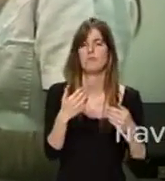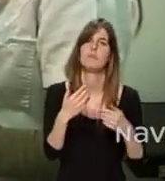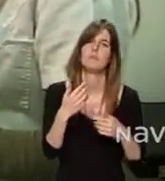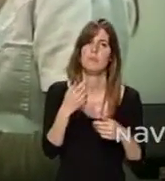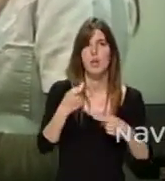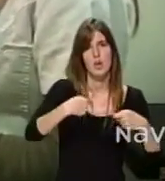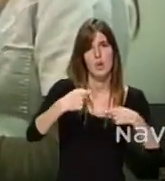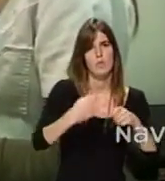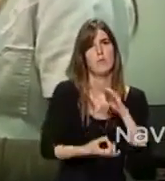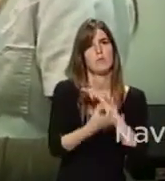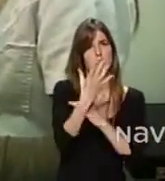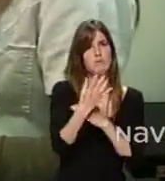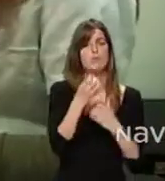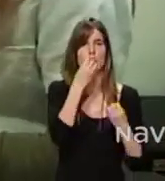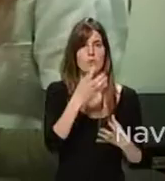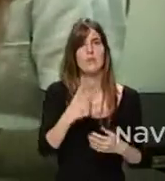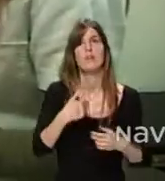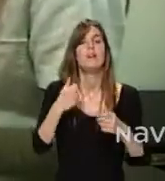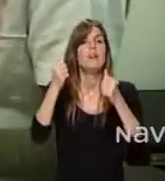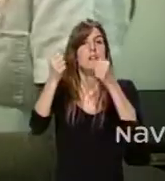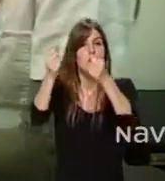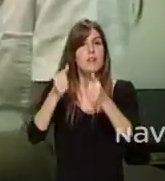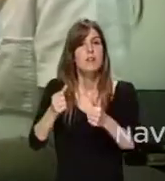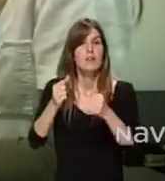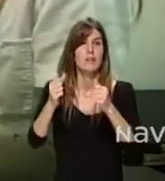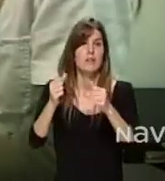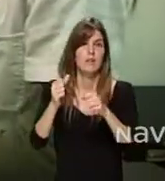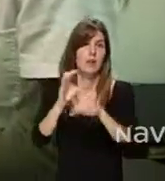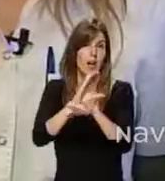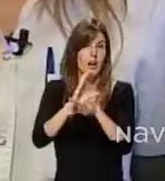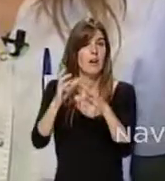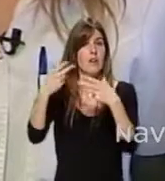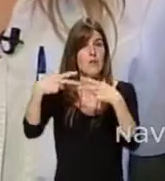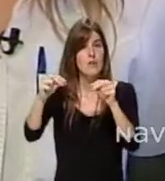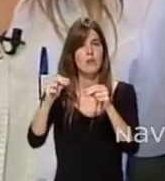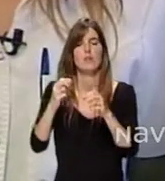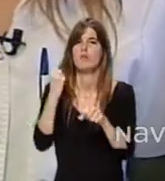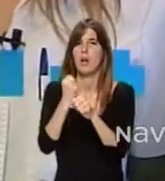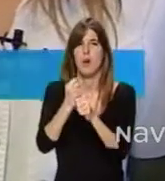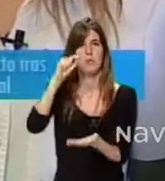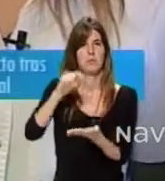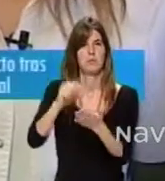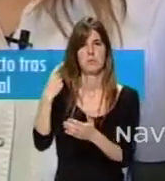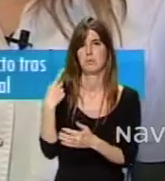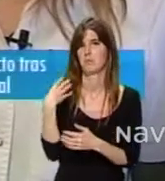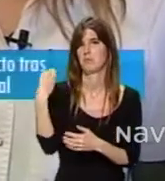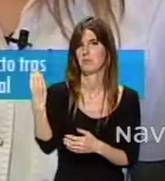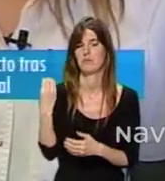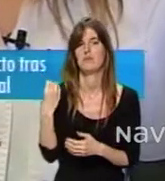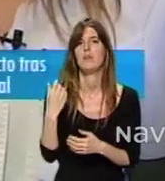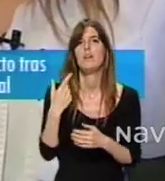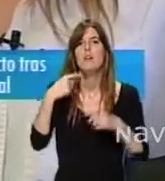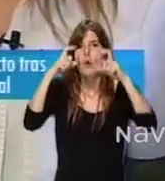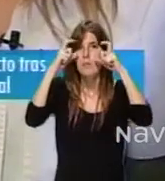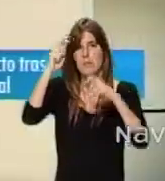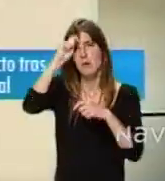el negocio montado. Cuando terminé la carrera, la verdad que encontré trabajo muy pronto, y estuve trabajando por cuenta ajena en